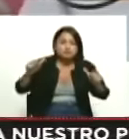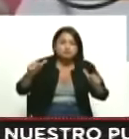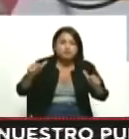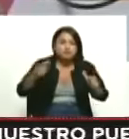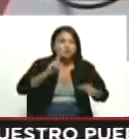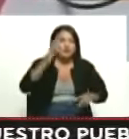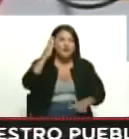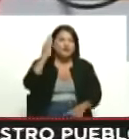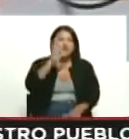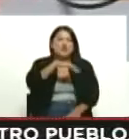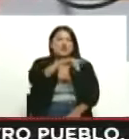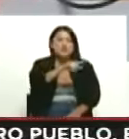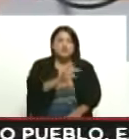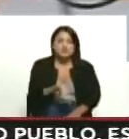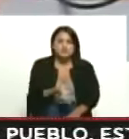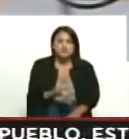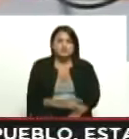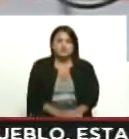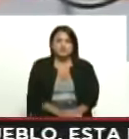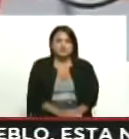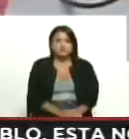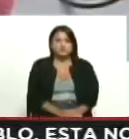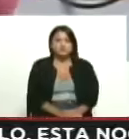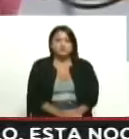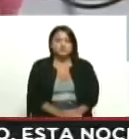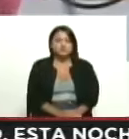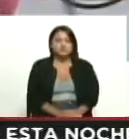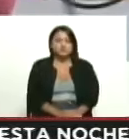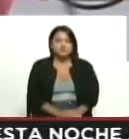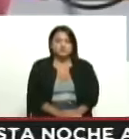normalmente la asesinaban ellos. Y